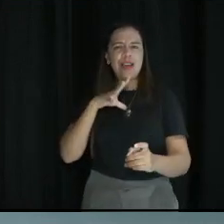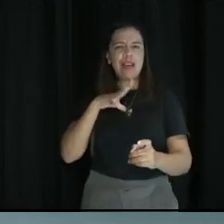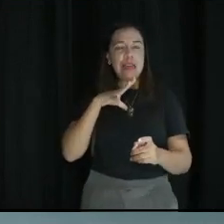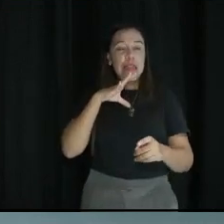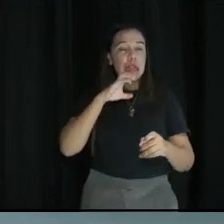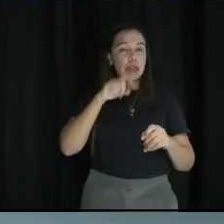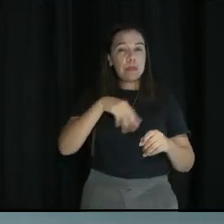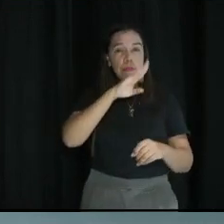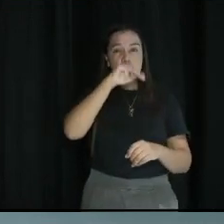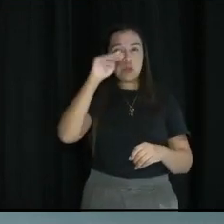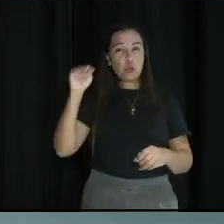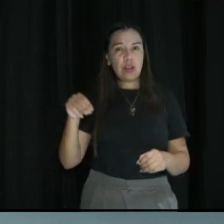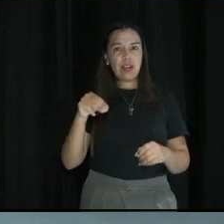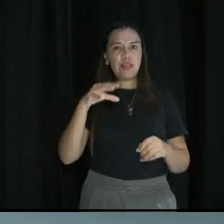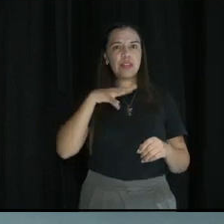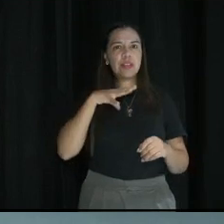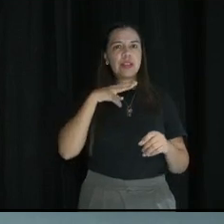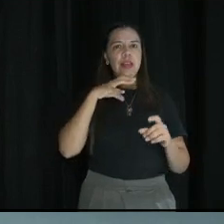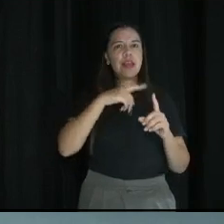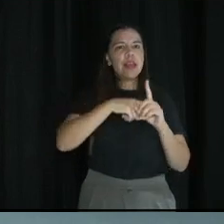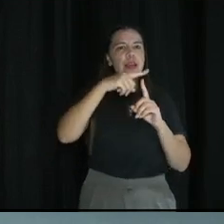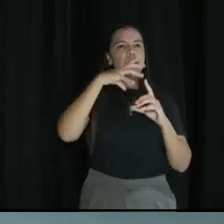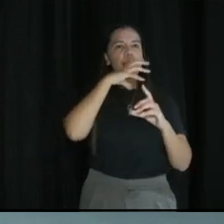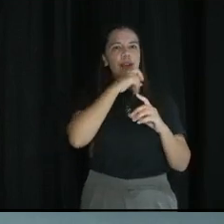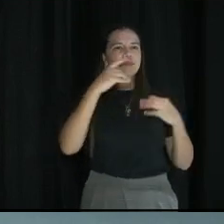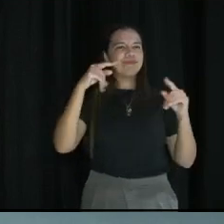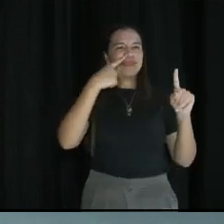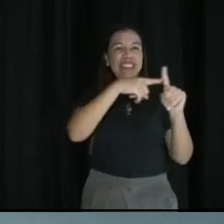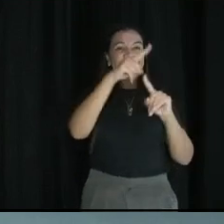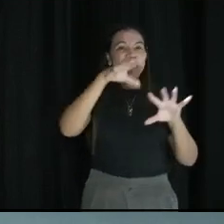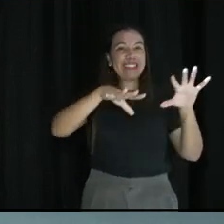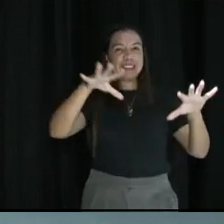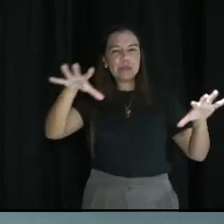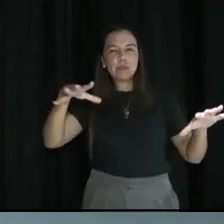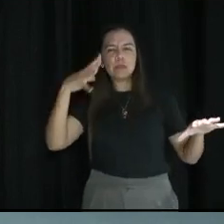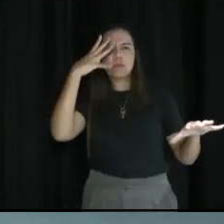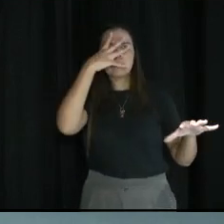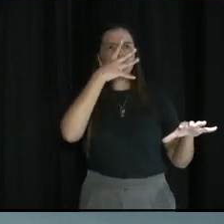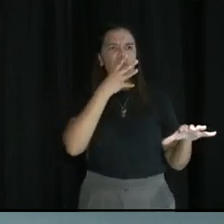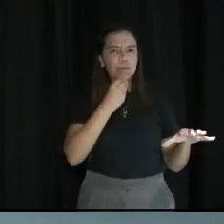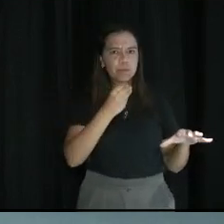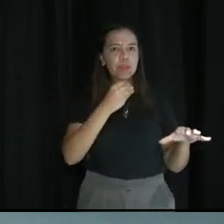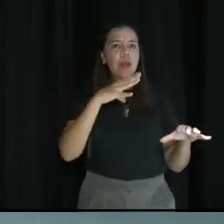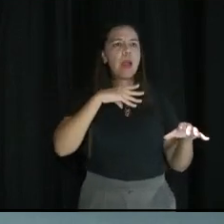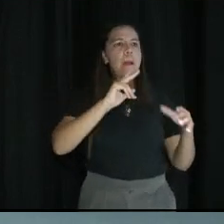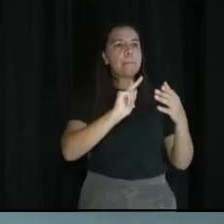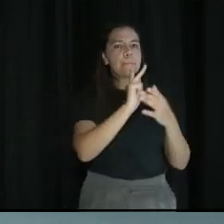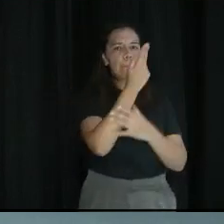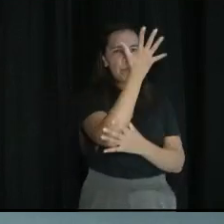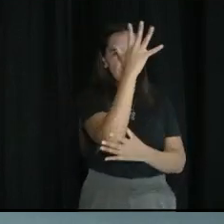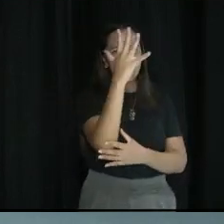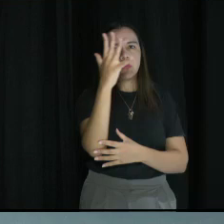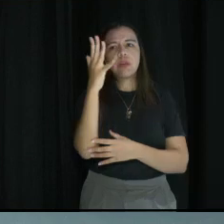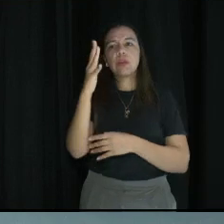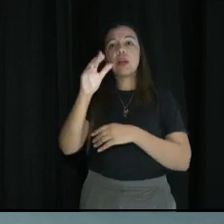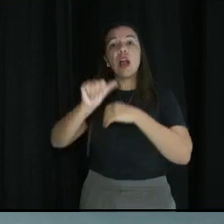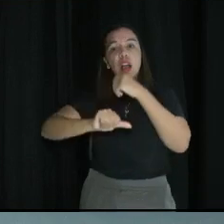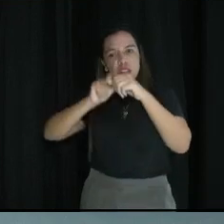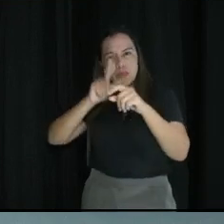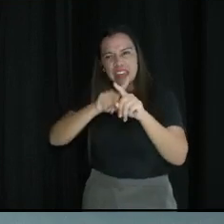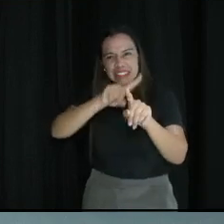y estos microclimas nos dan una variedad tanto de fauna como de flora y a veces no